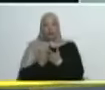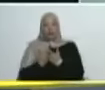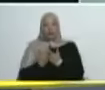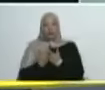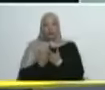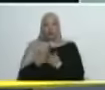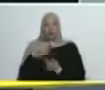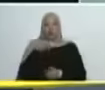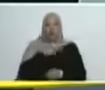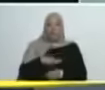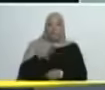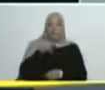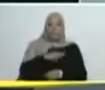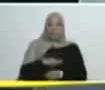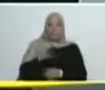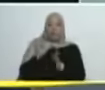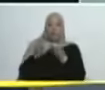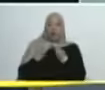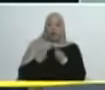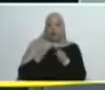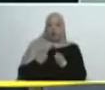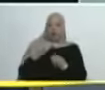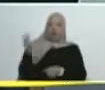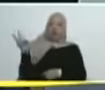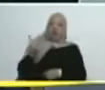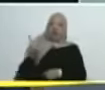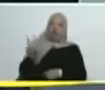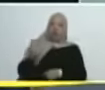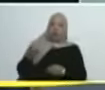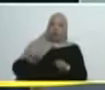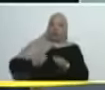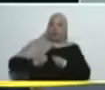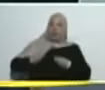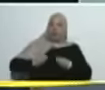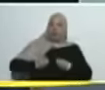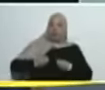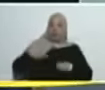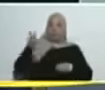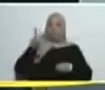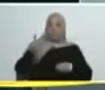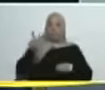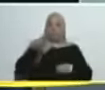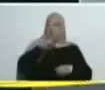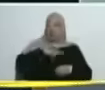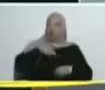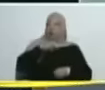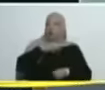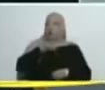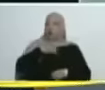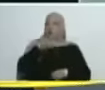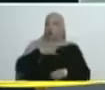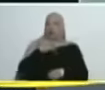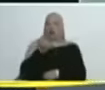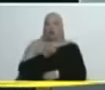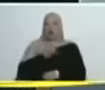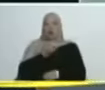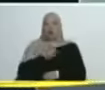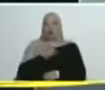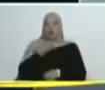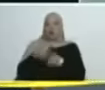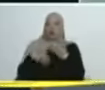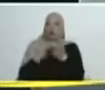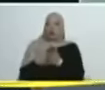La gran misión Viva Venezuela, mi patria querida, la misión del alma, del sentimiento, de la identidad, que ya